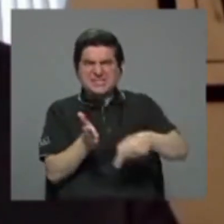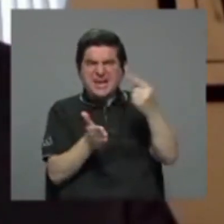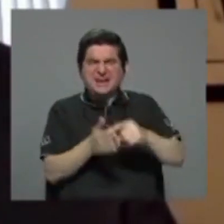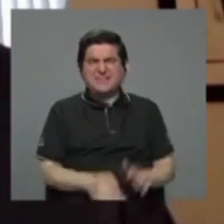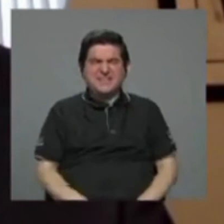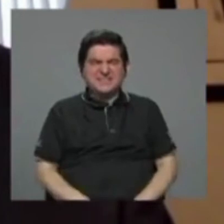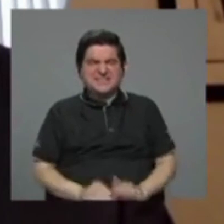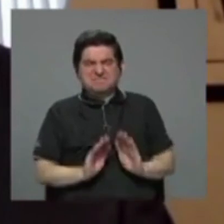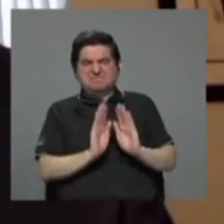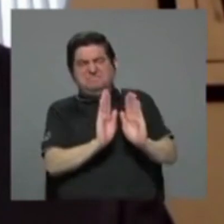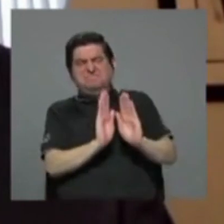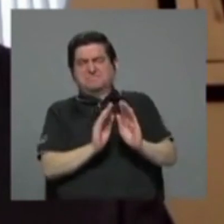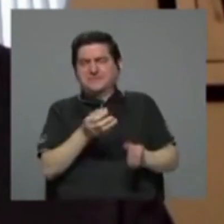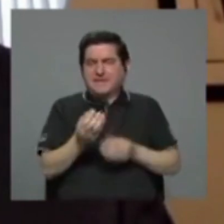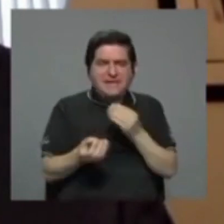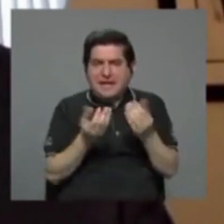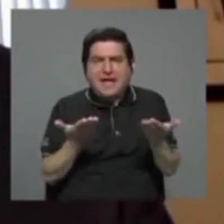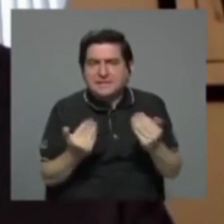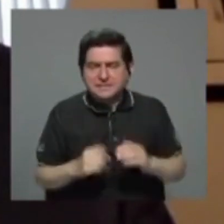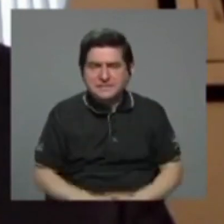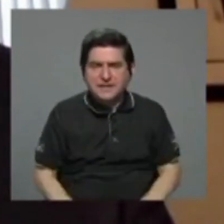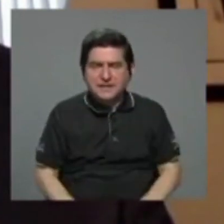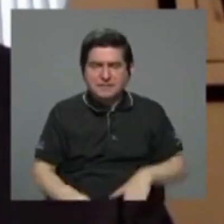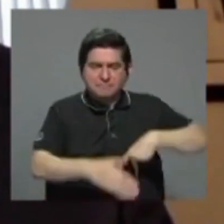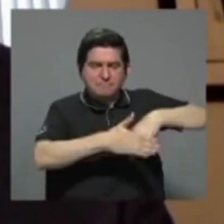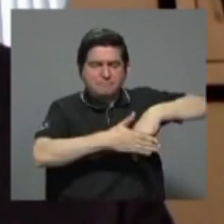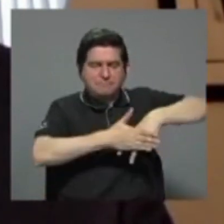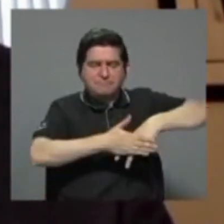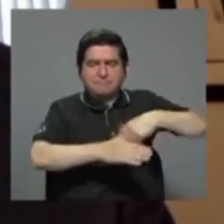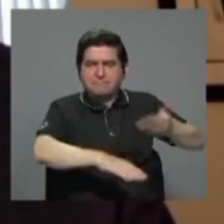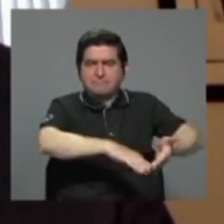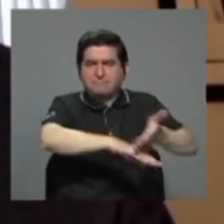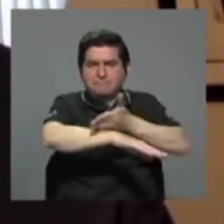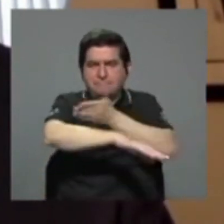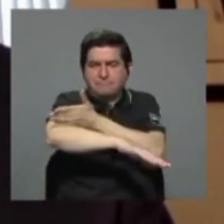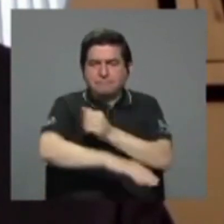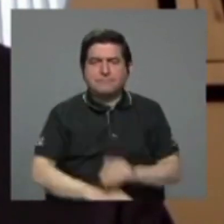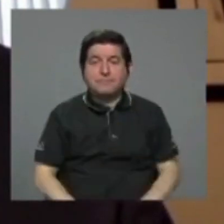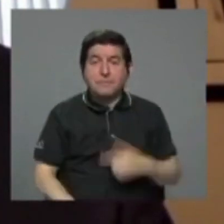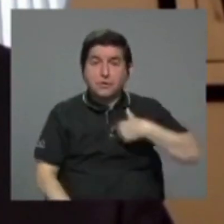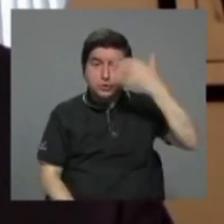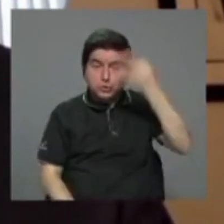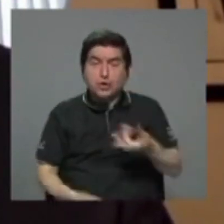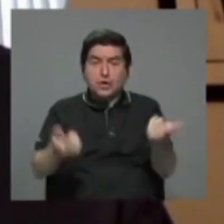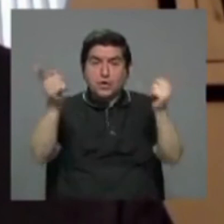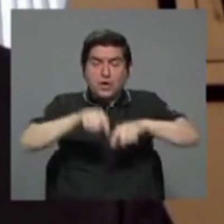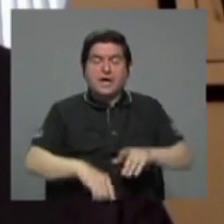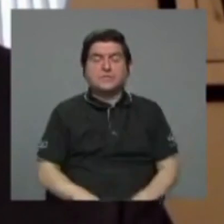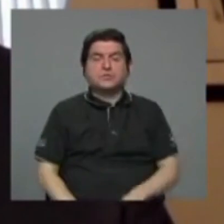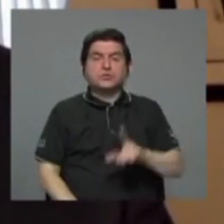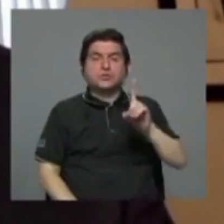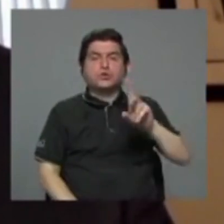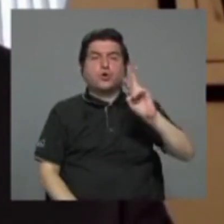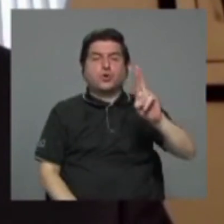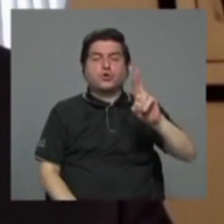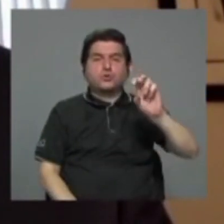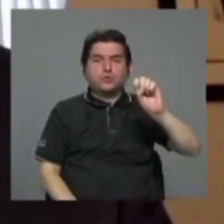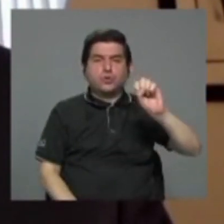mezquina, que lo que hace es impedir el progreso. Creo que el caso del doctor Salas, sin